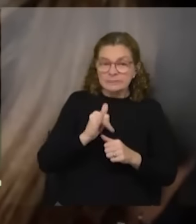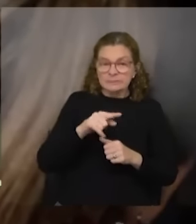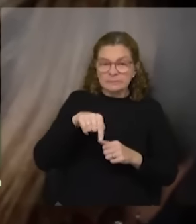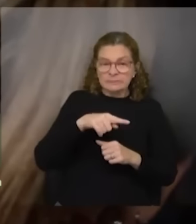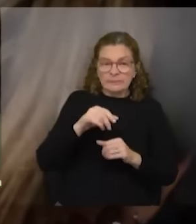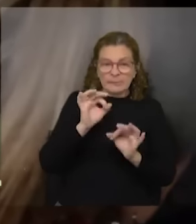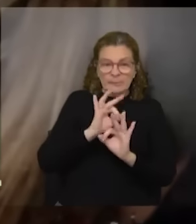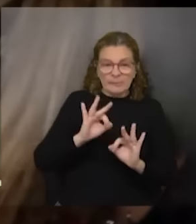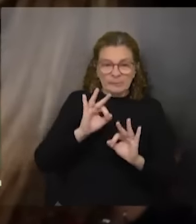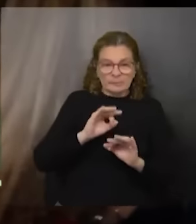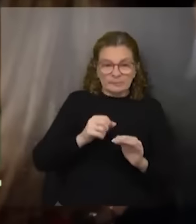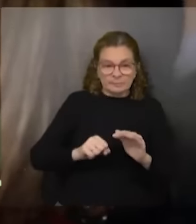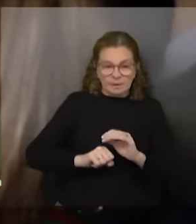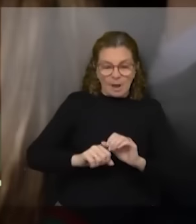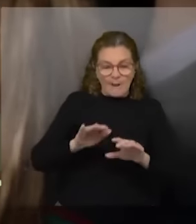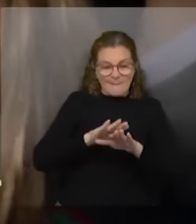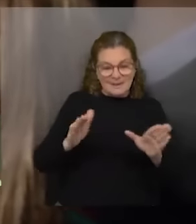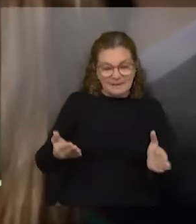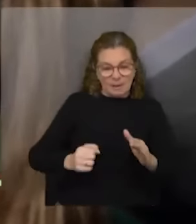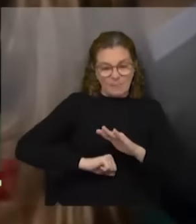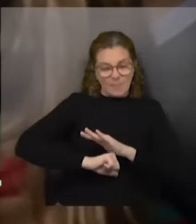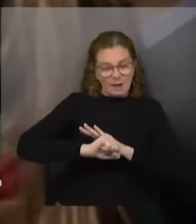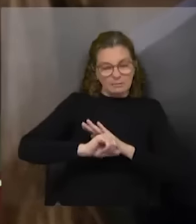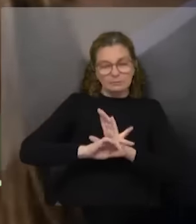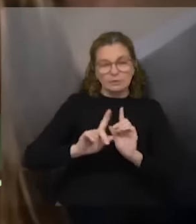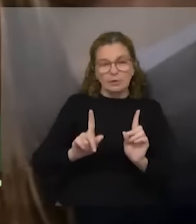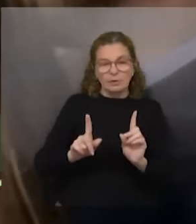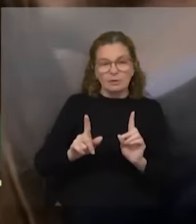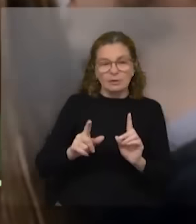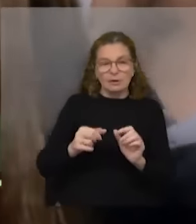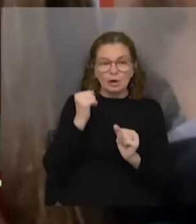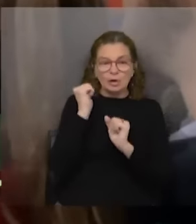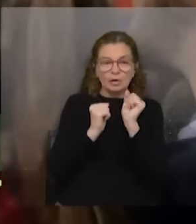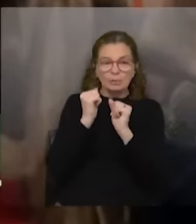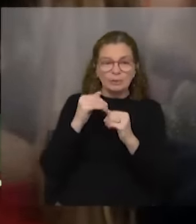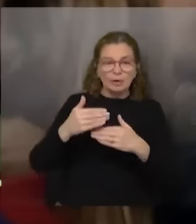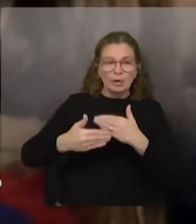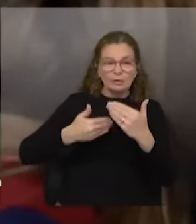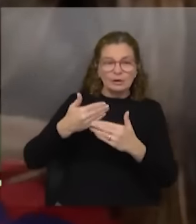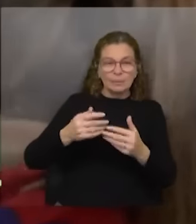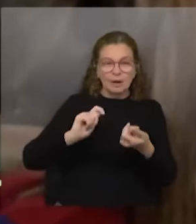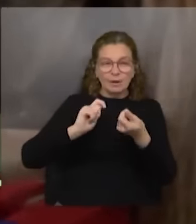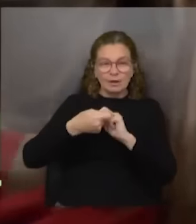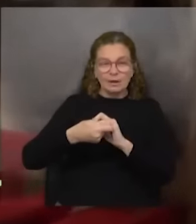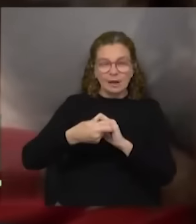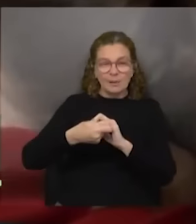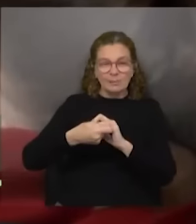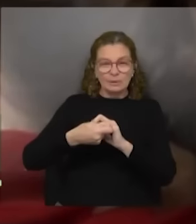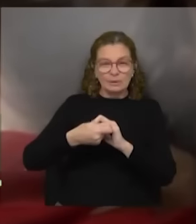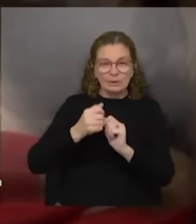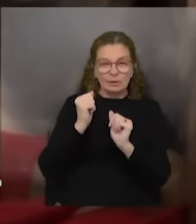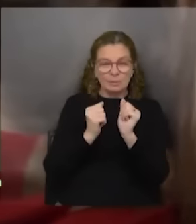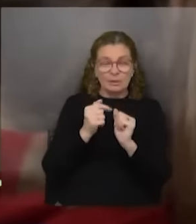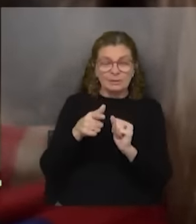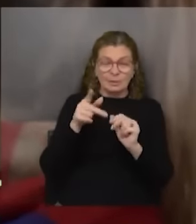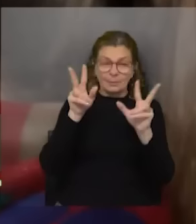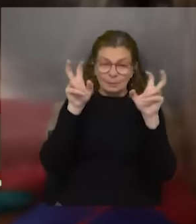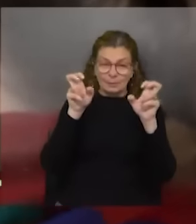nadie pone una bomba bajo la mesa en eleno económico continuidad o giro de la economía no yo creo que en tema